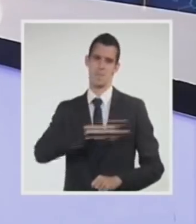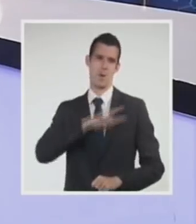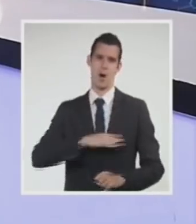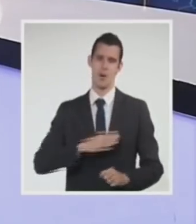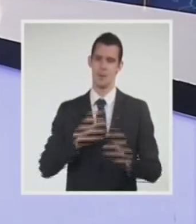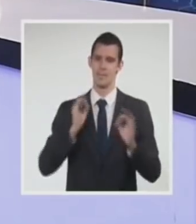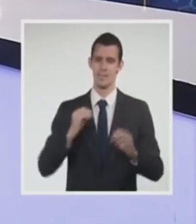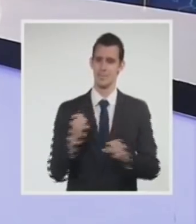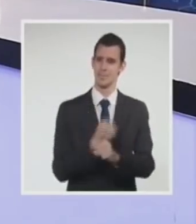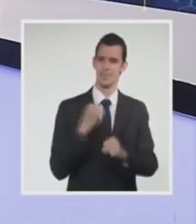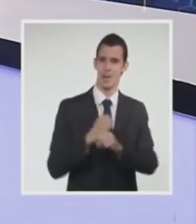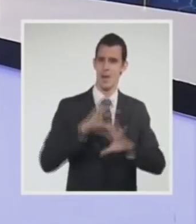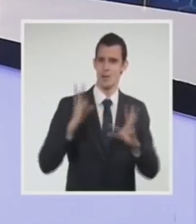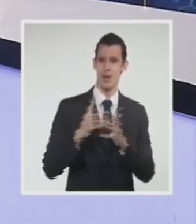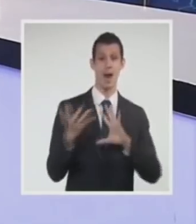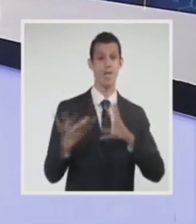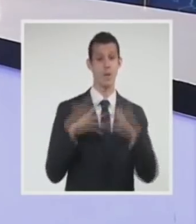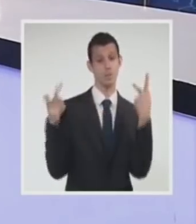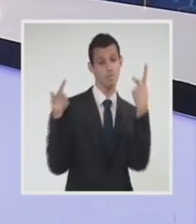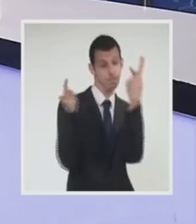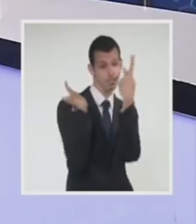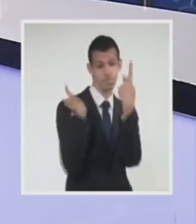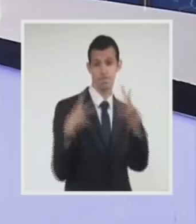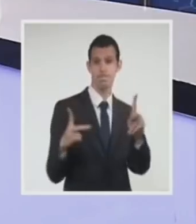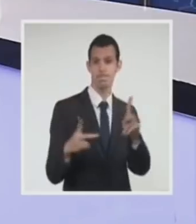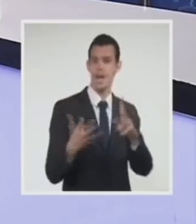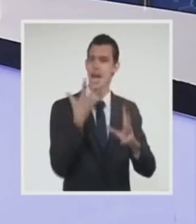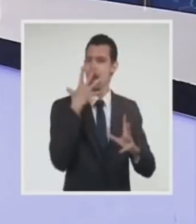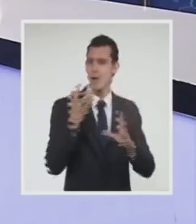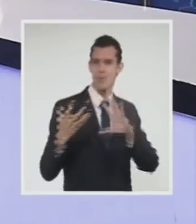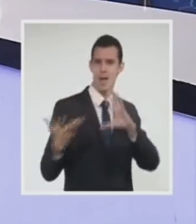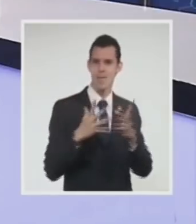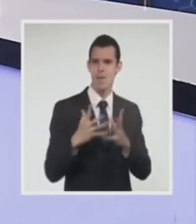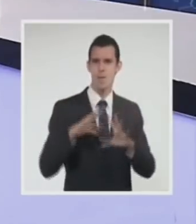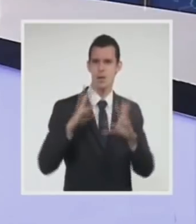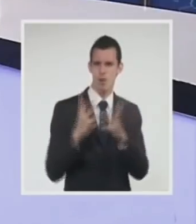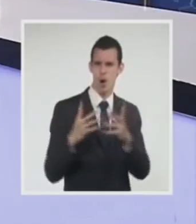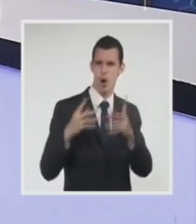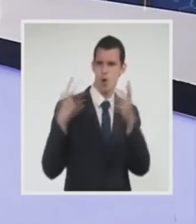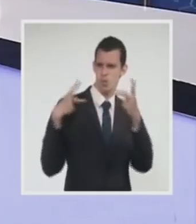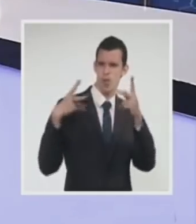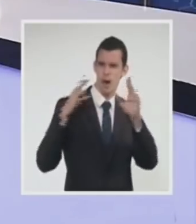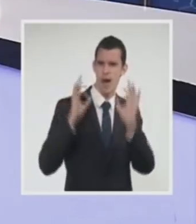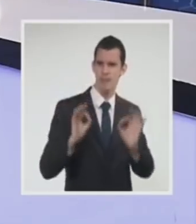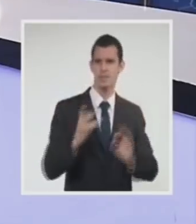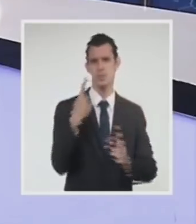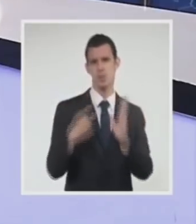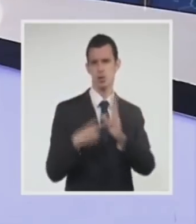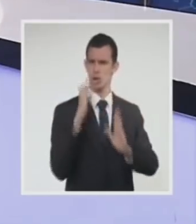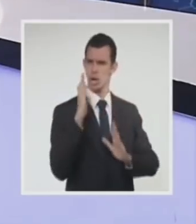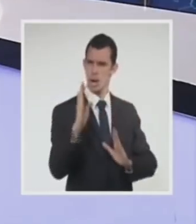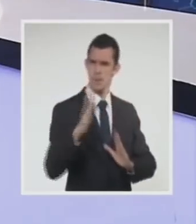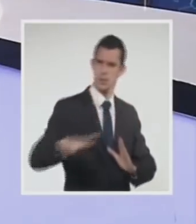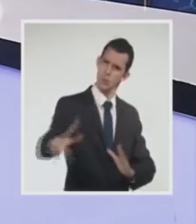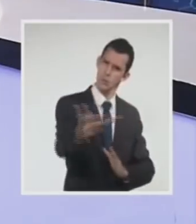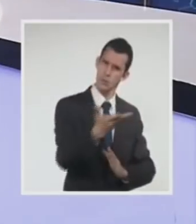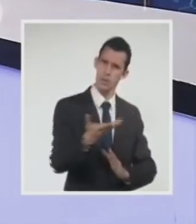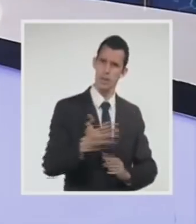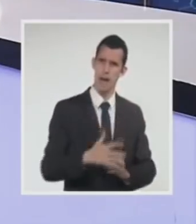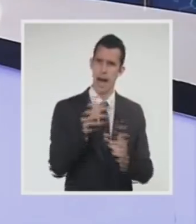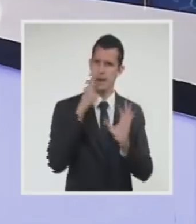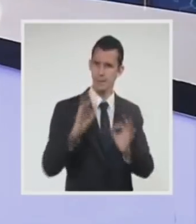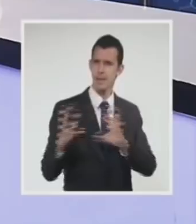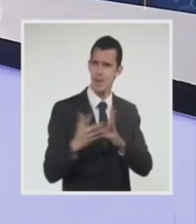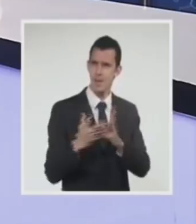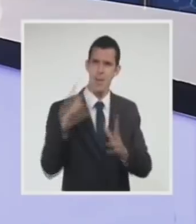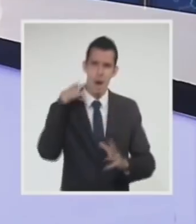rigor, excelente dominio de la técnica, buen gusto y respeto a la audiencia. Eso es lo que ha